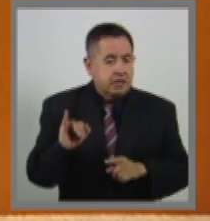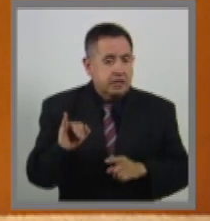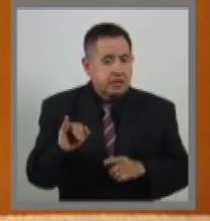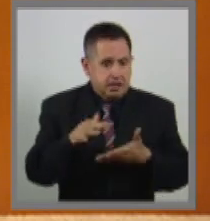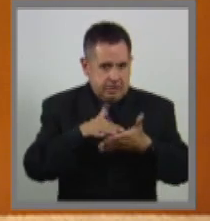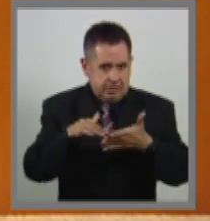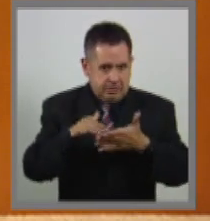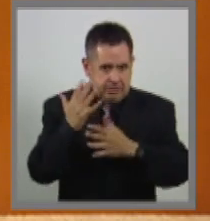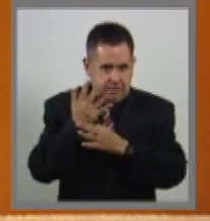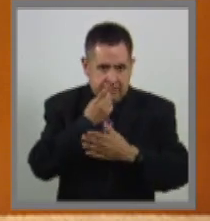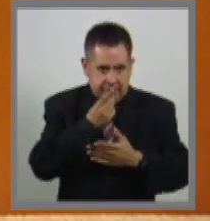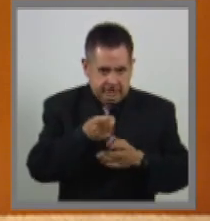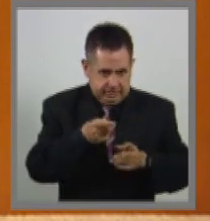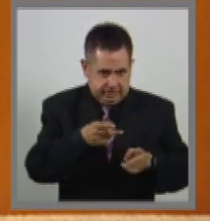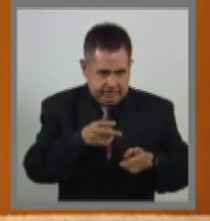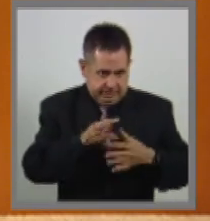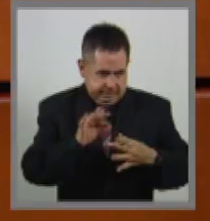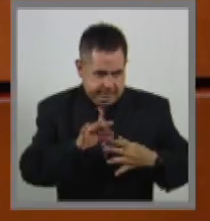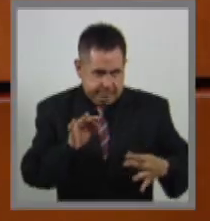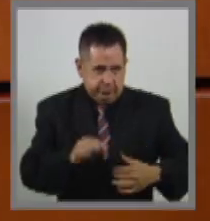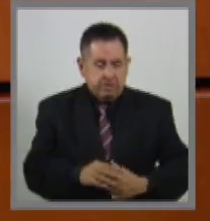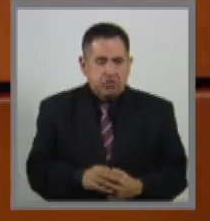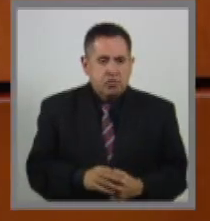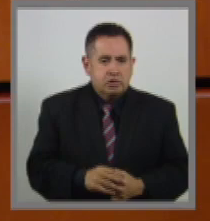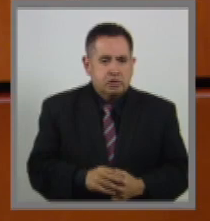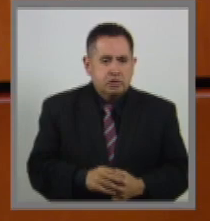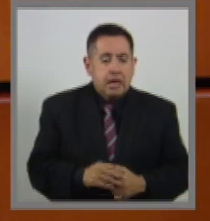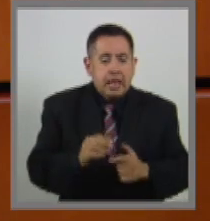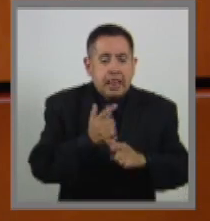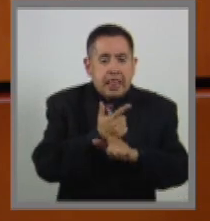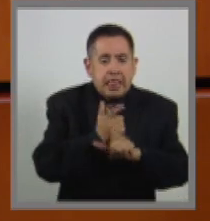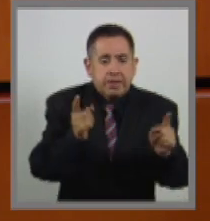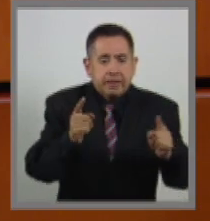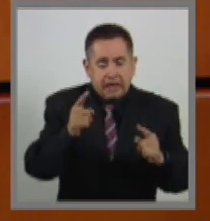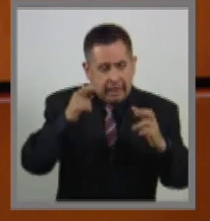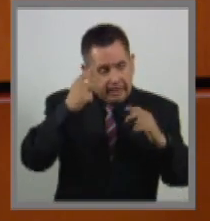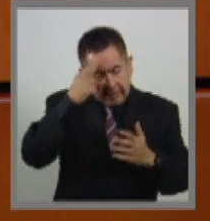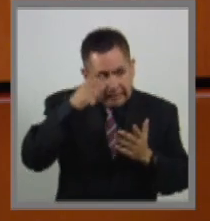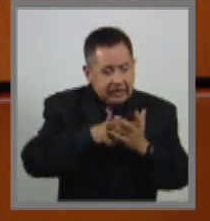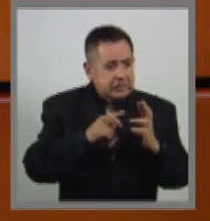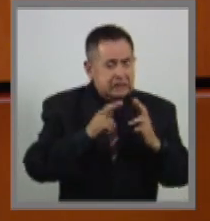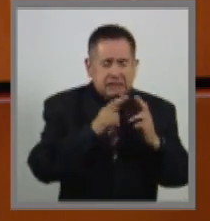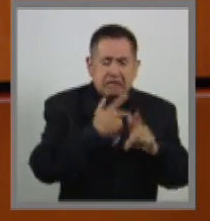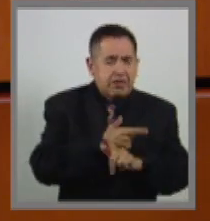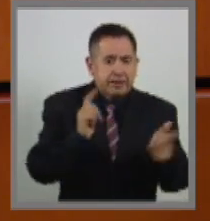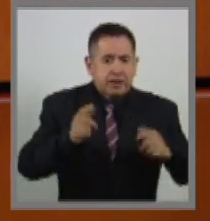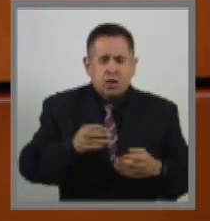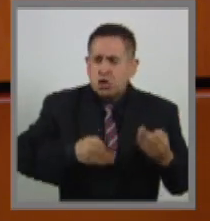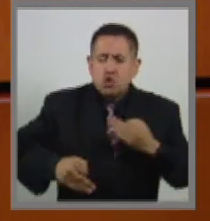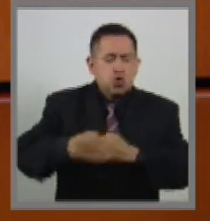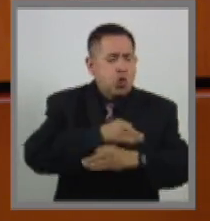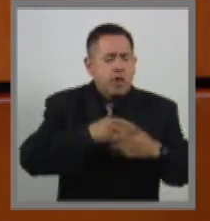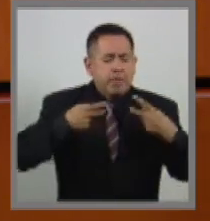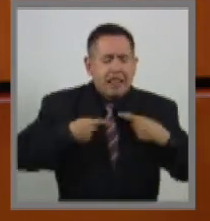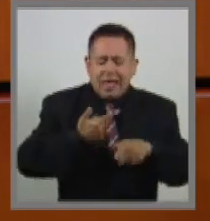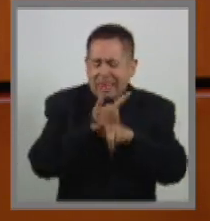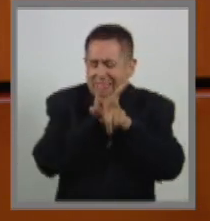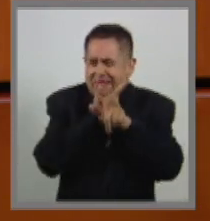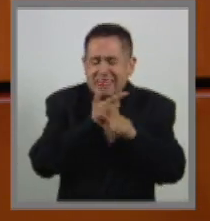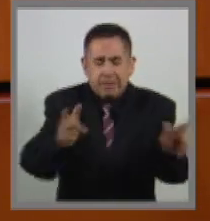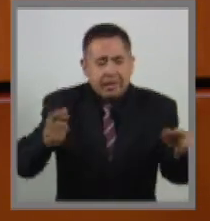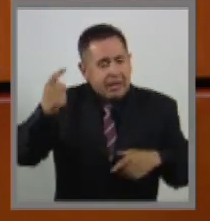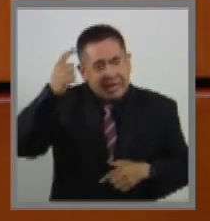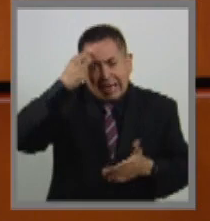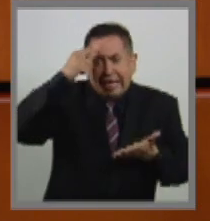leo a la letra, libertad de creencias. Toda persona tiene derecho a la